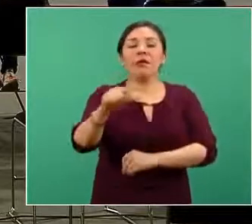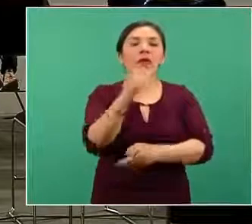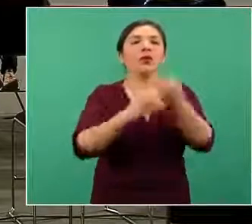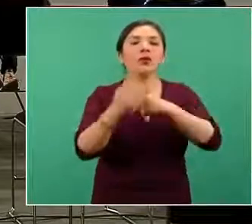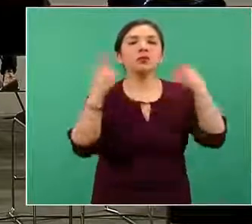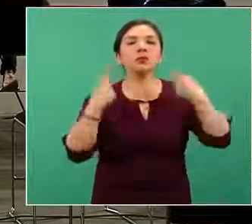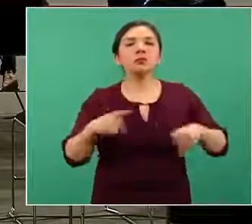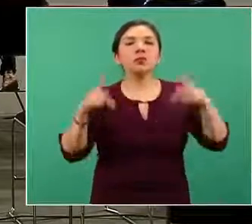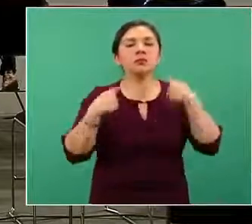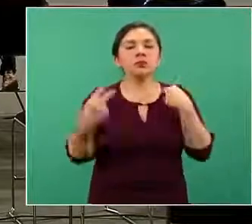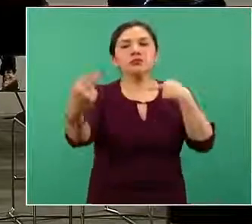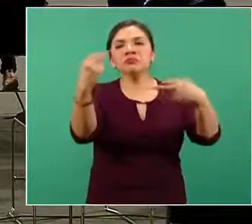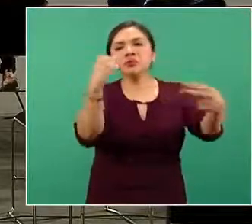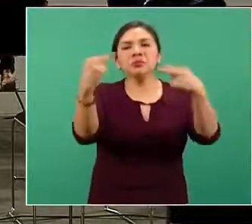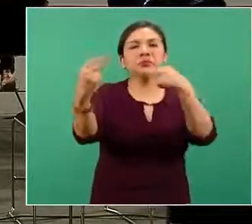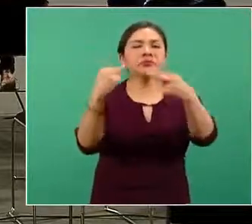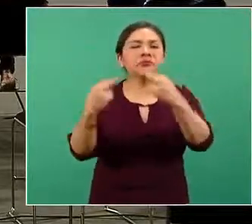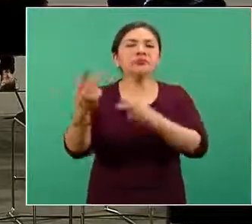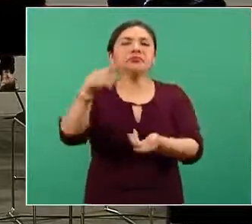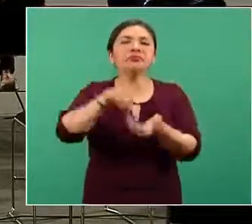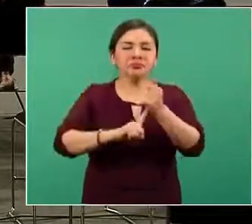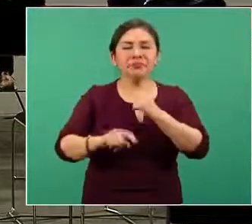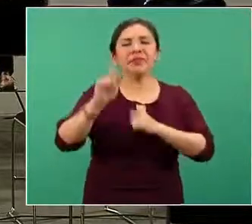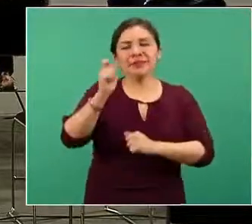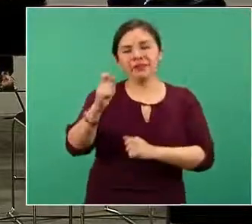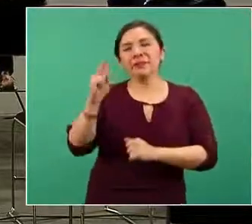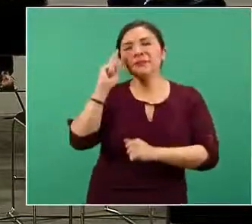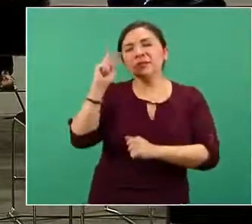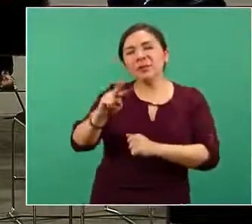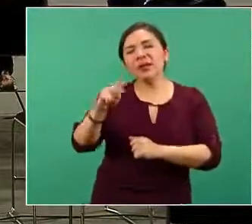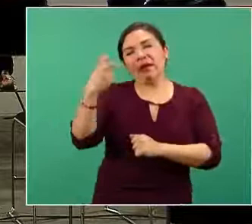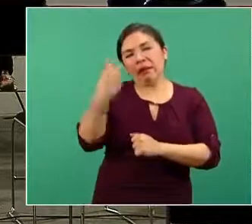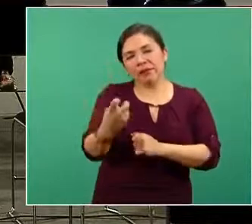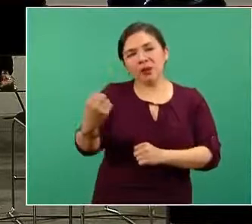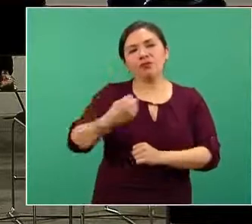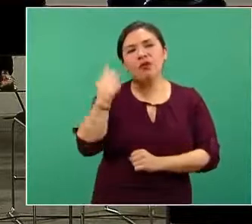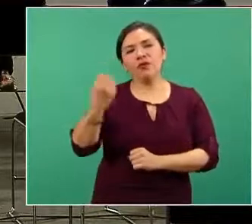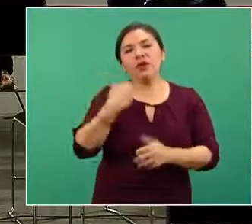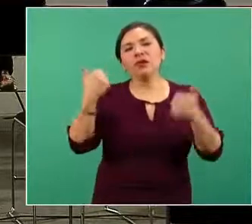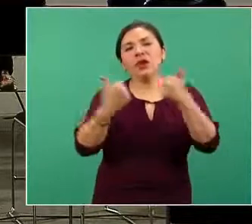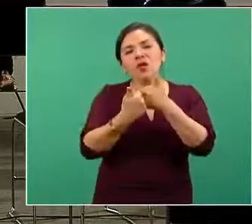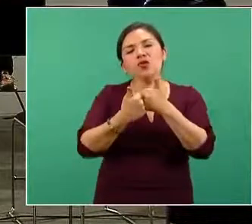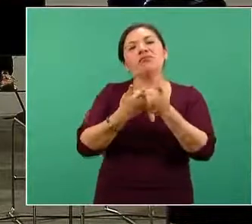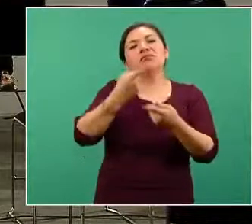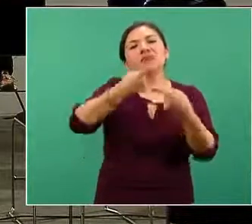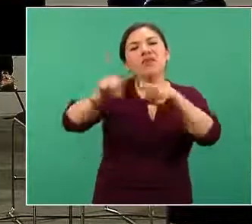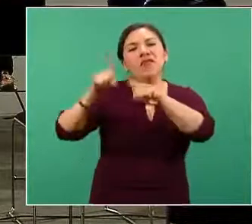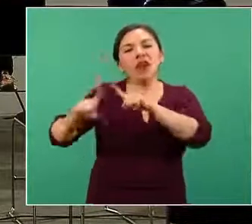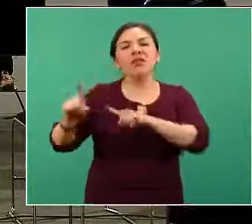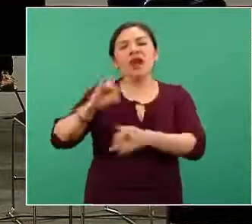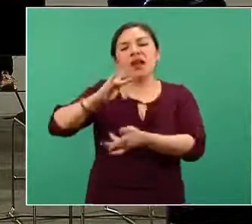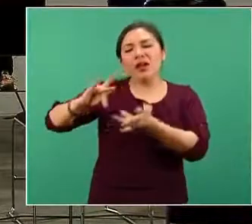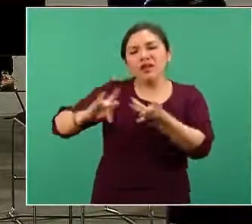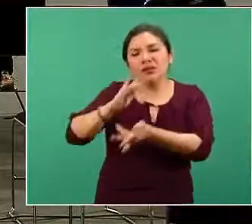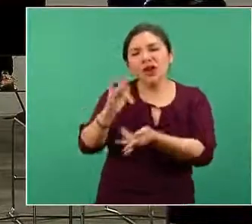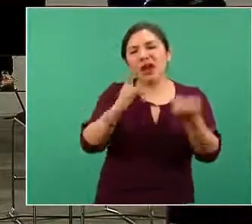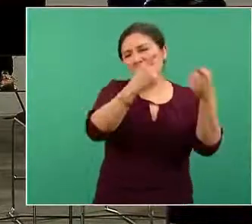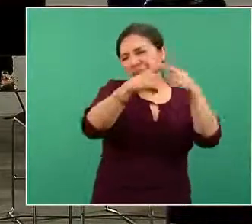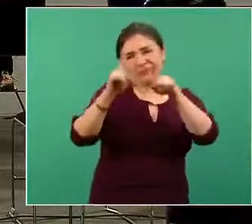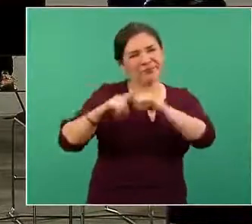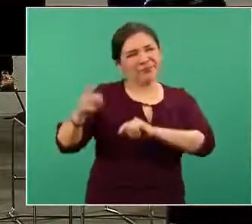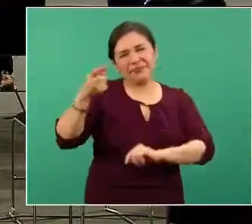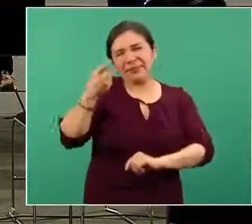nos sintonizan y ven esta conferencia a través de los diferentes medios de comunicación, redes sociales y todas